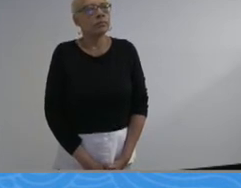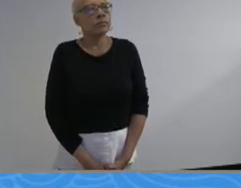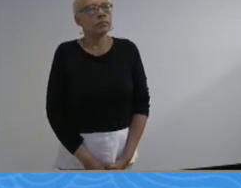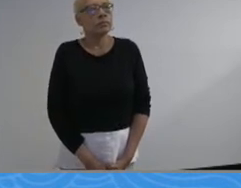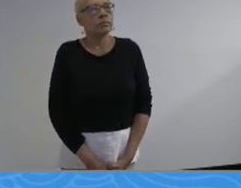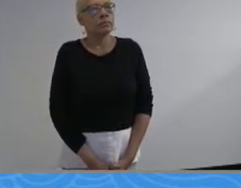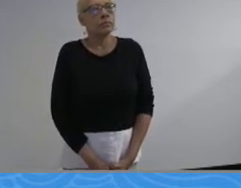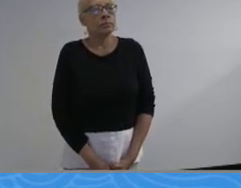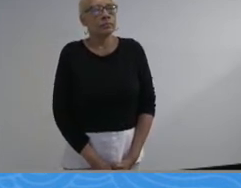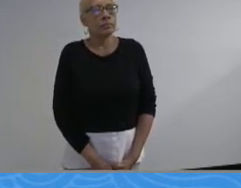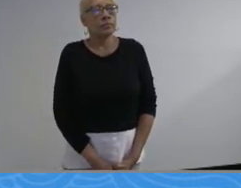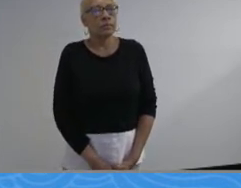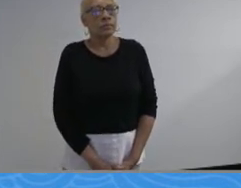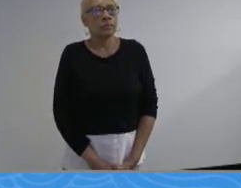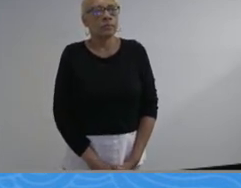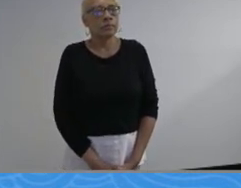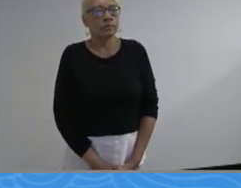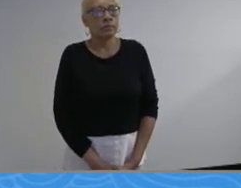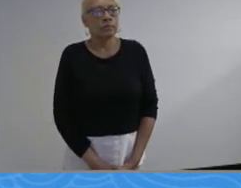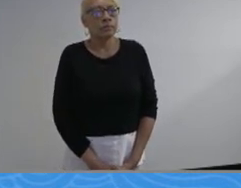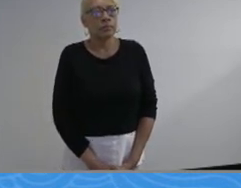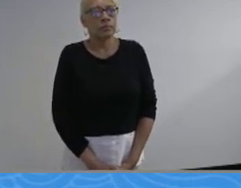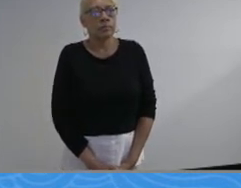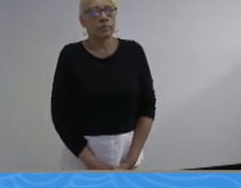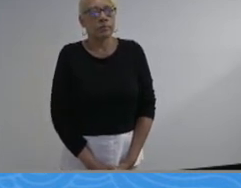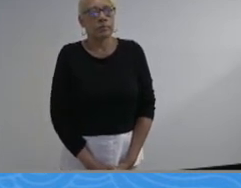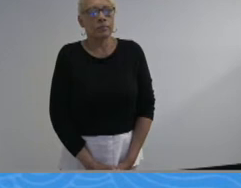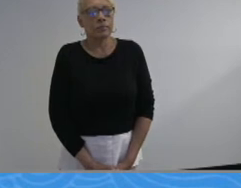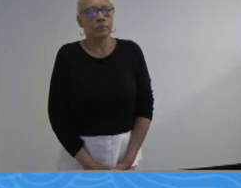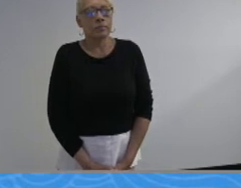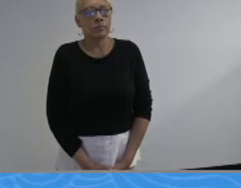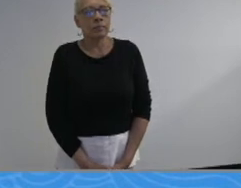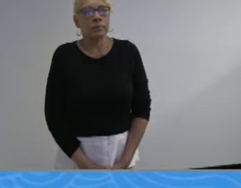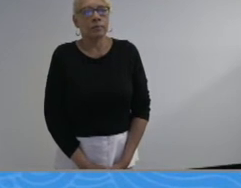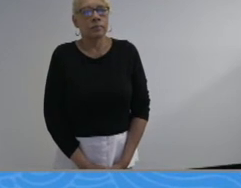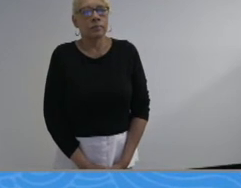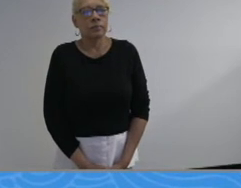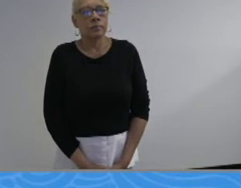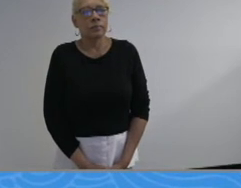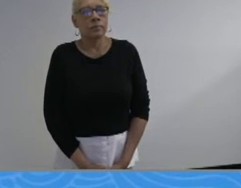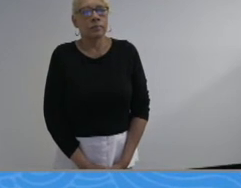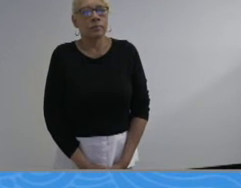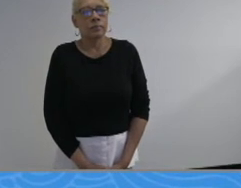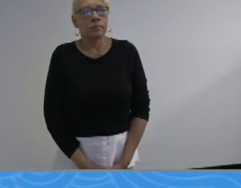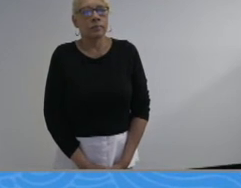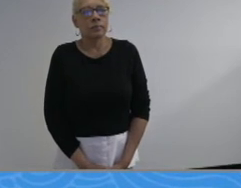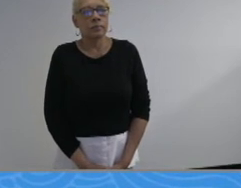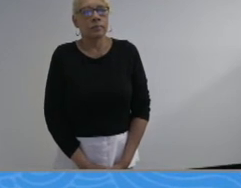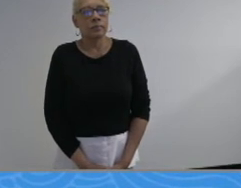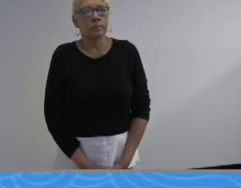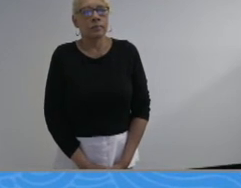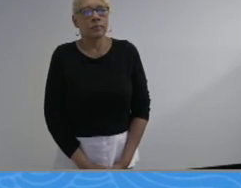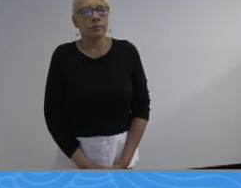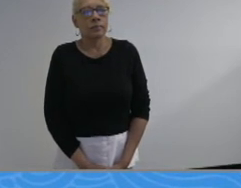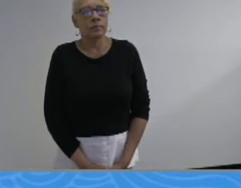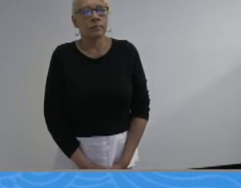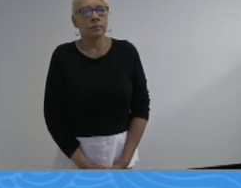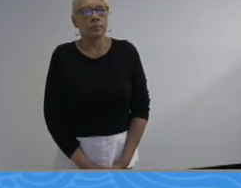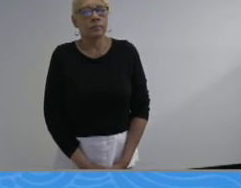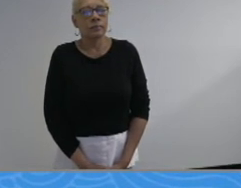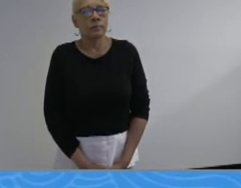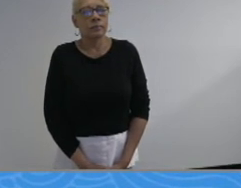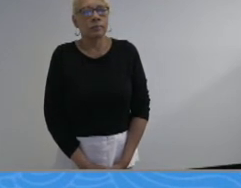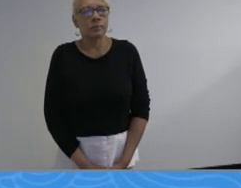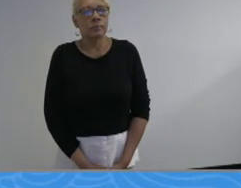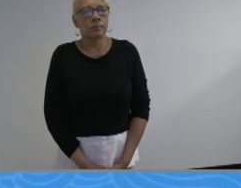reclasificó y tuvo un impacto negativo mientras que ella asistía a la escuela relacionado con bullying. 6 años han pasado desde que mi hija